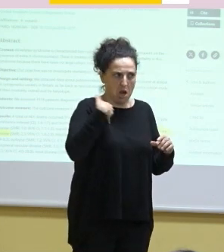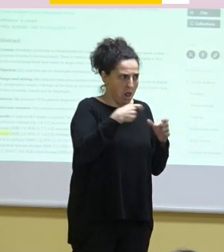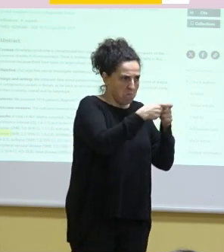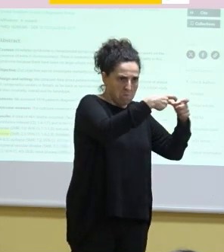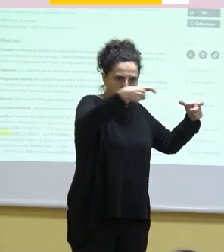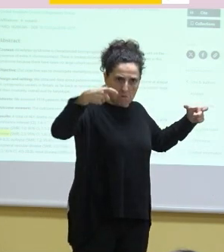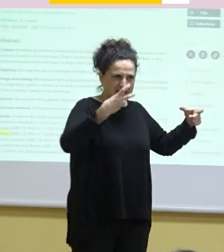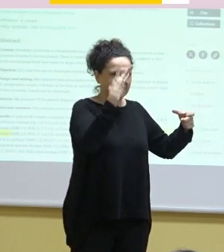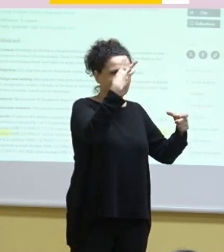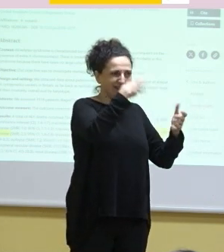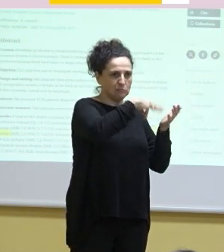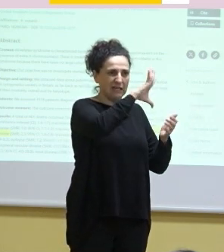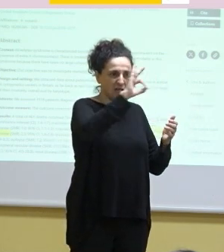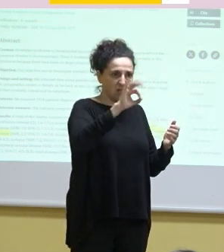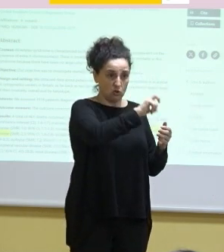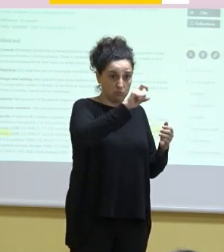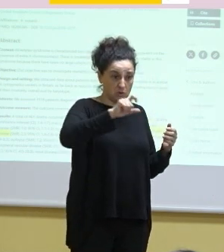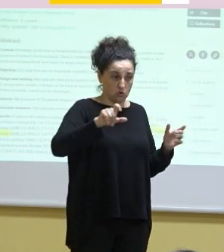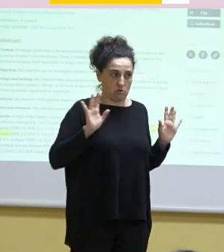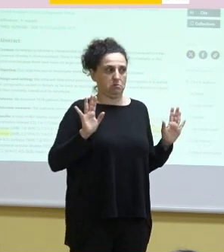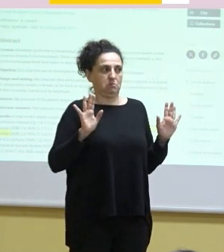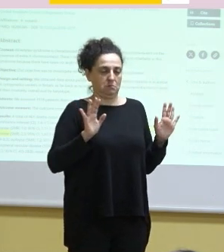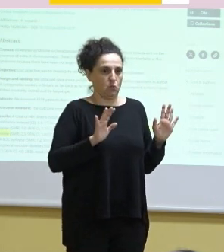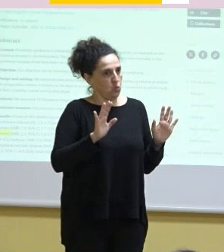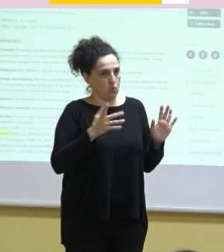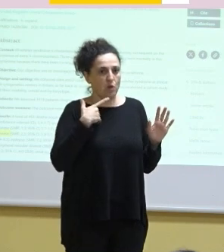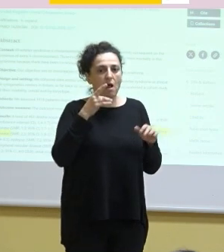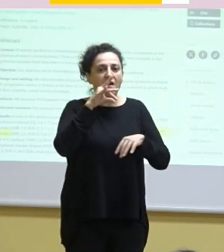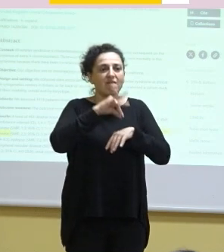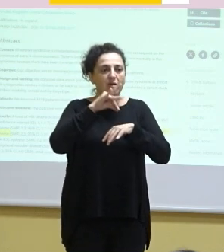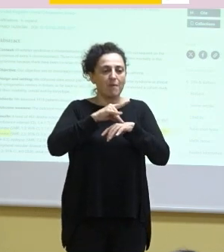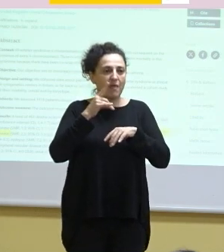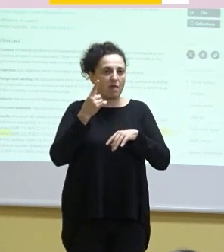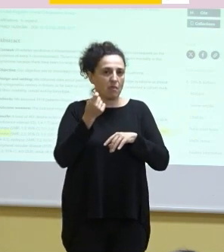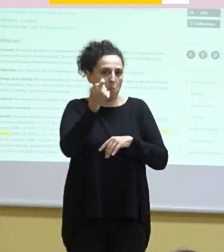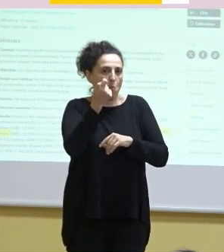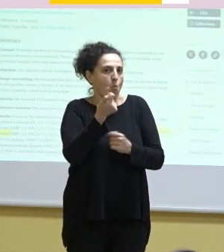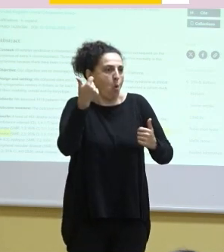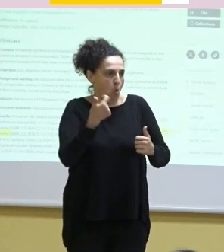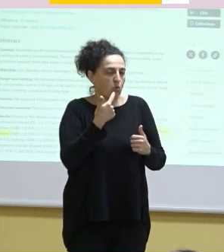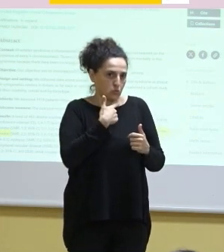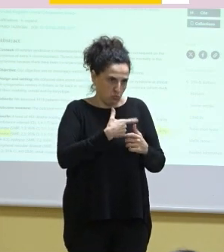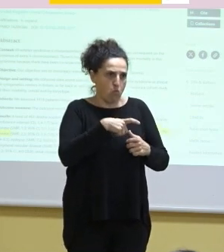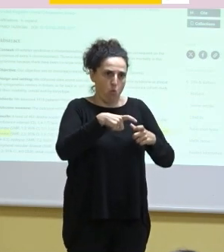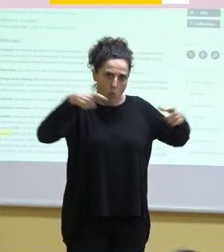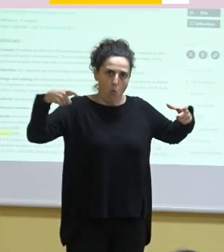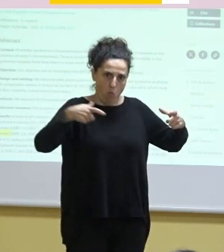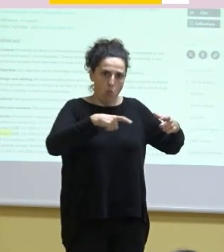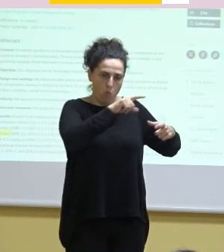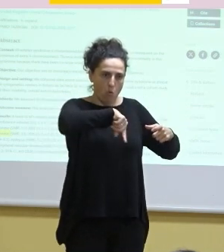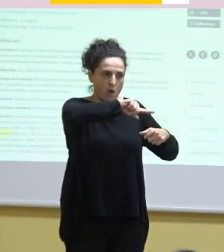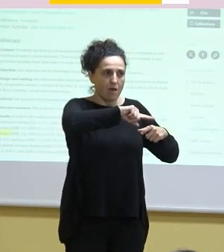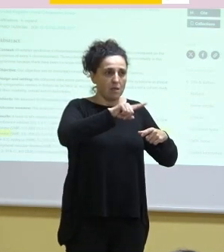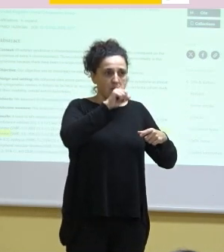Valoraron a 3.500 pacientes, que para ser una enfermedad poco frecuente pues es muchísima población, y lo siguieron desde